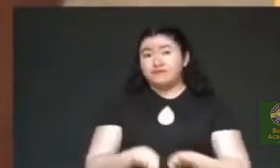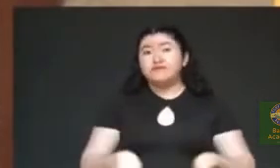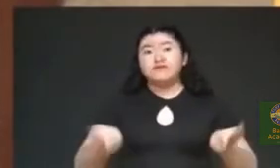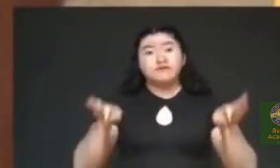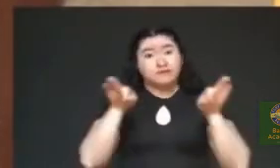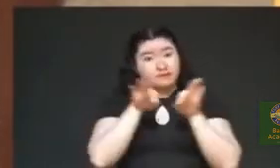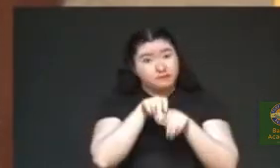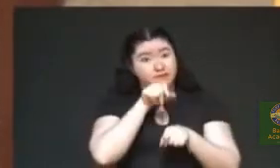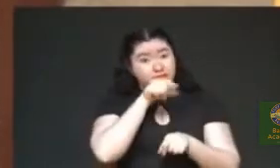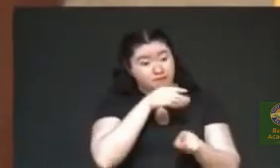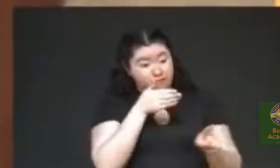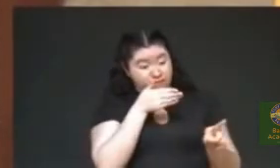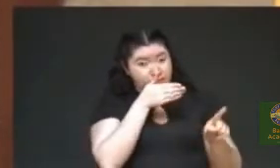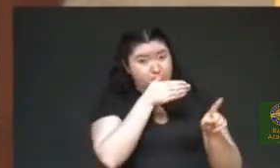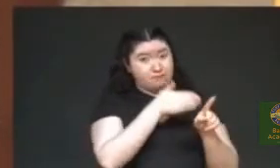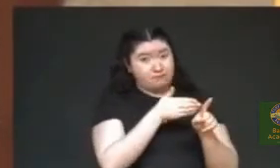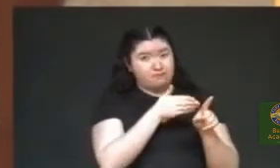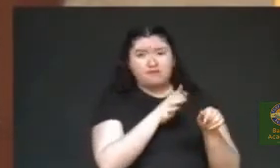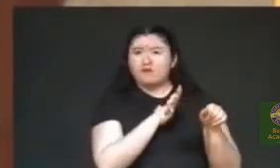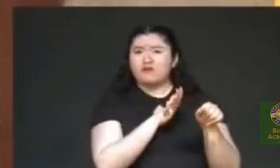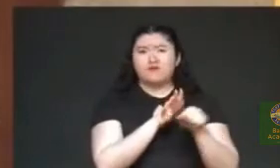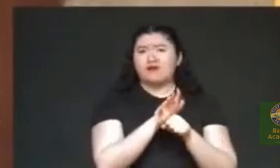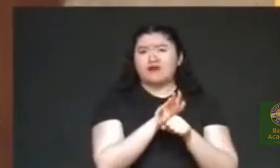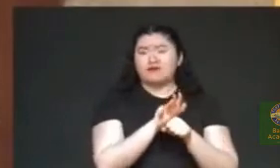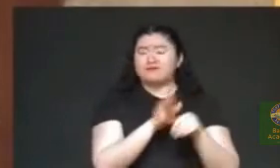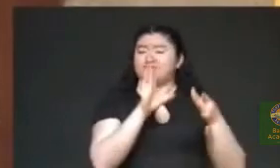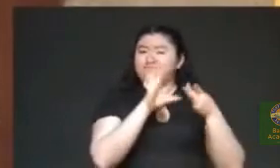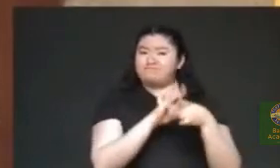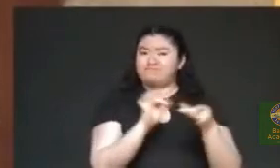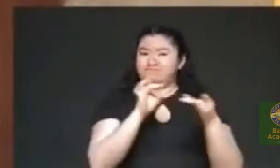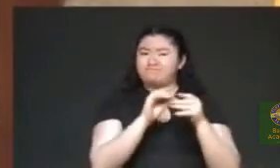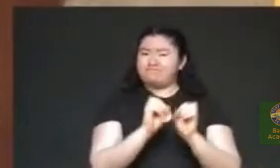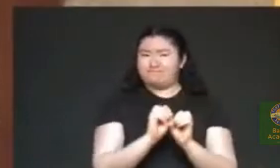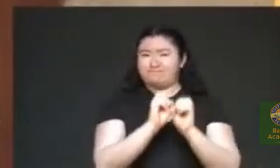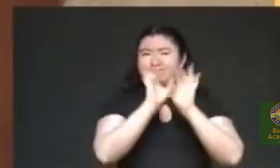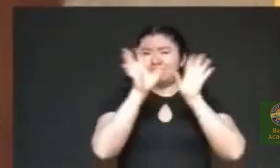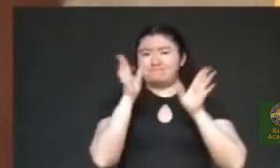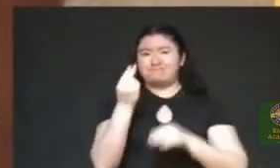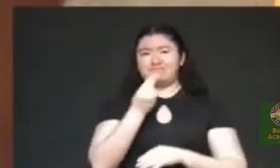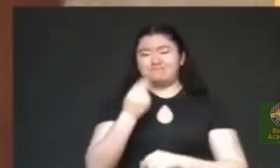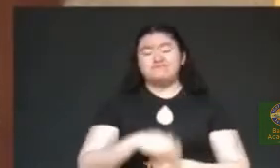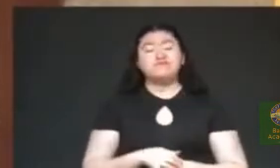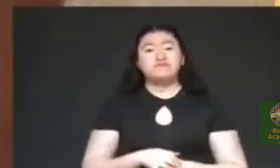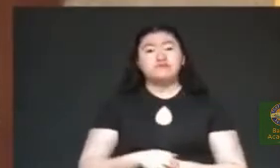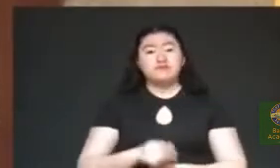los temas específicos. Entonces, si me ayudan con la presentación, por favor.